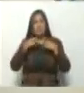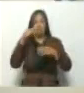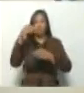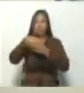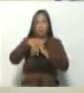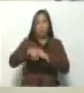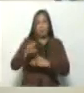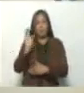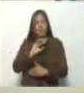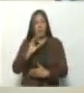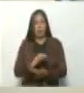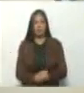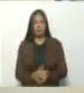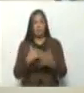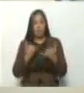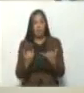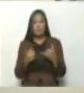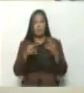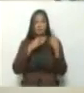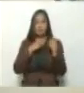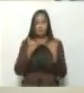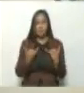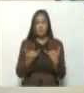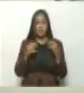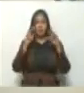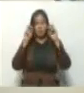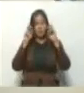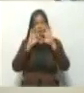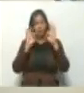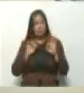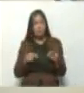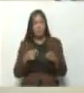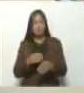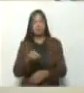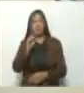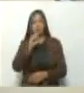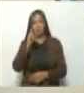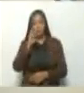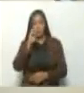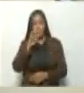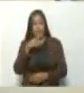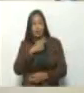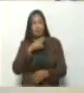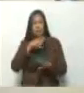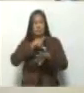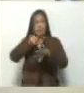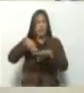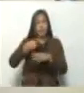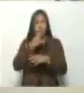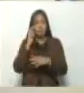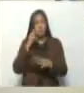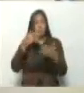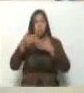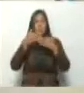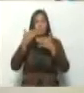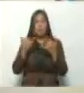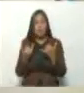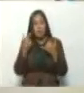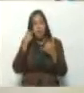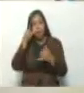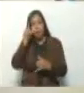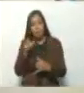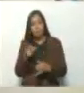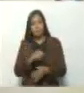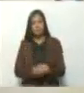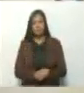Claro. Y bueno, ahora con esta responsabilidad en Supra Caracas, nosotros teníamos rato queriendo conversar con José